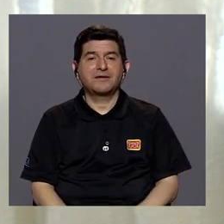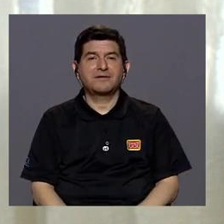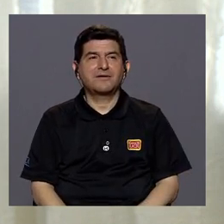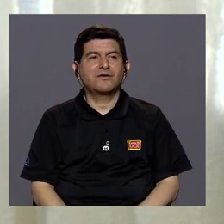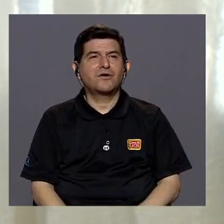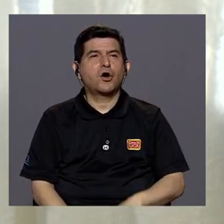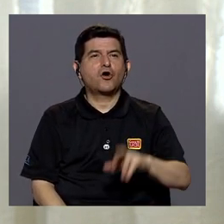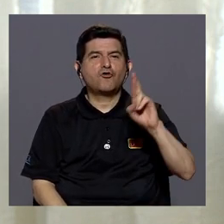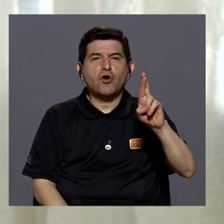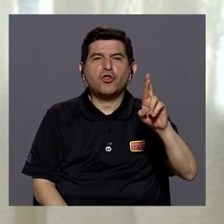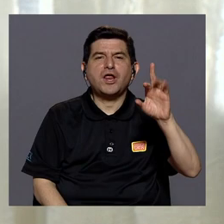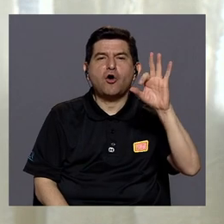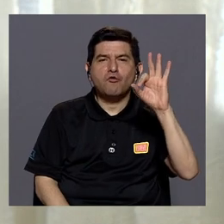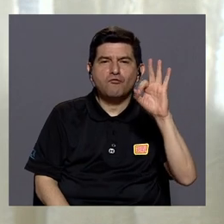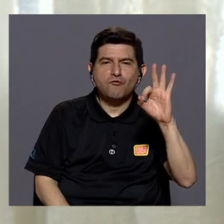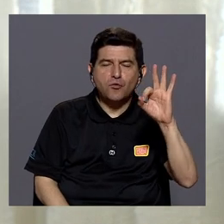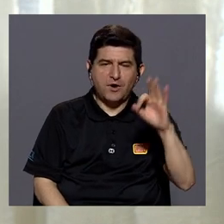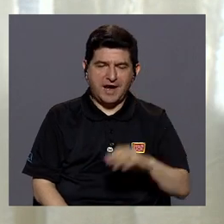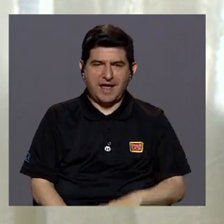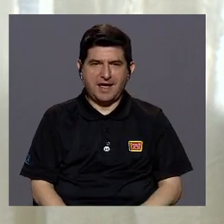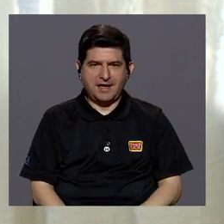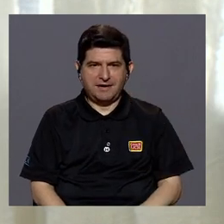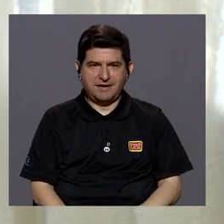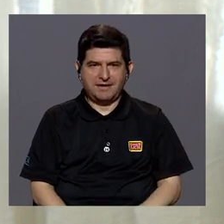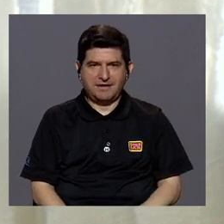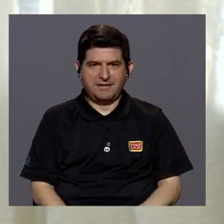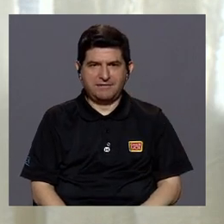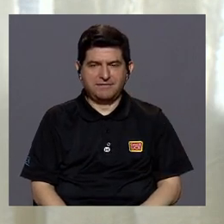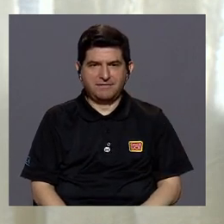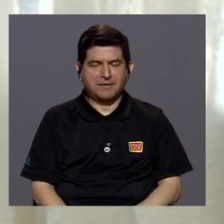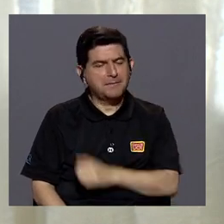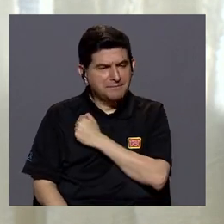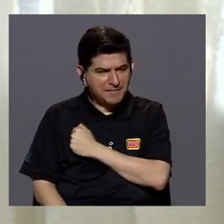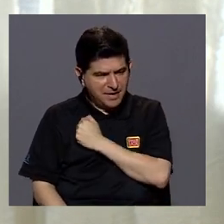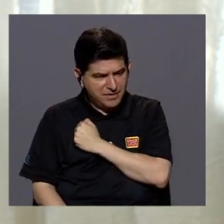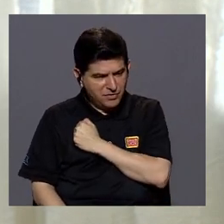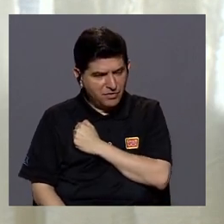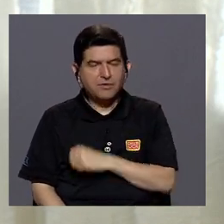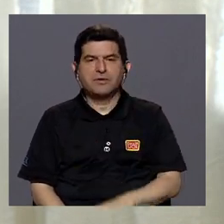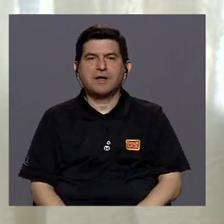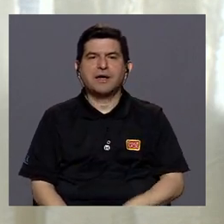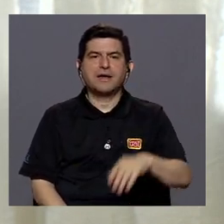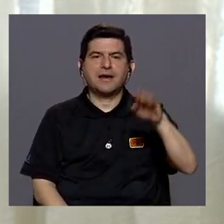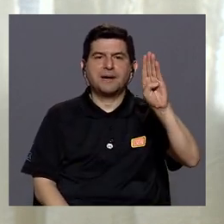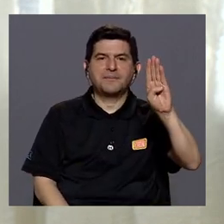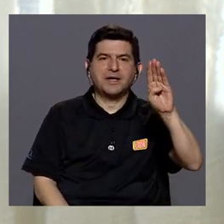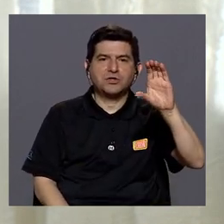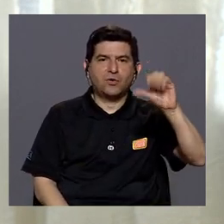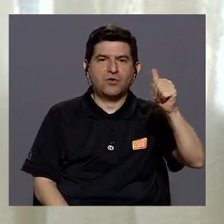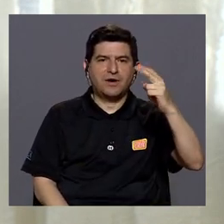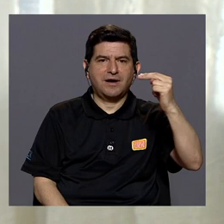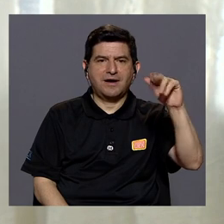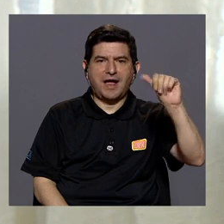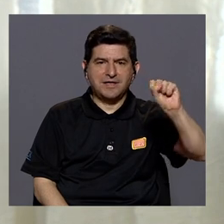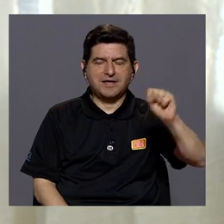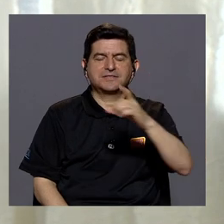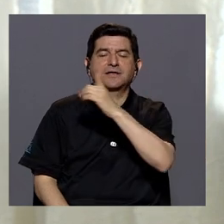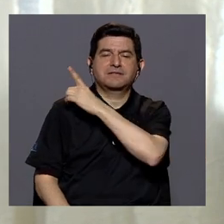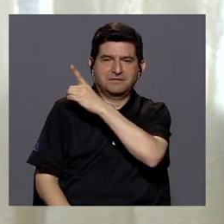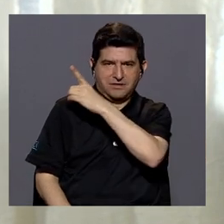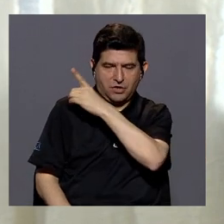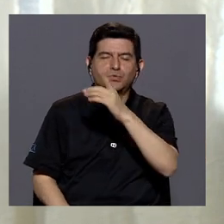Rodrigo Fournier era el director, don Chalo González, perdón, Beto Cañas, era el director.